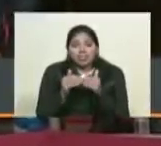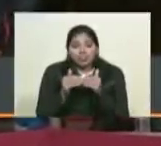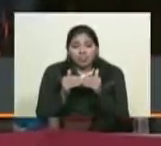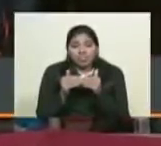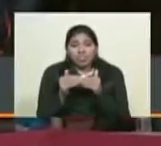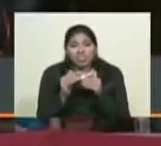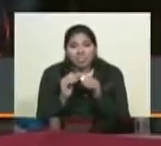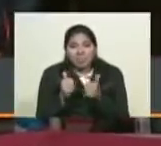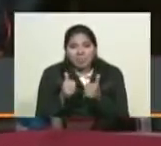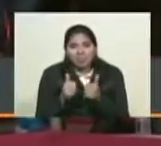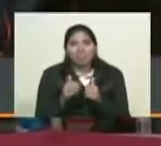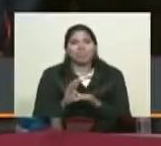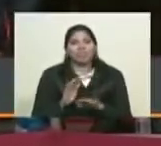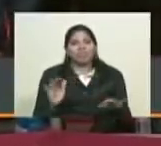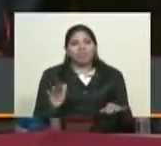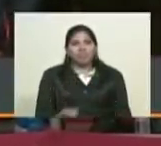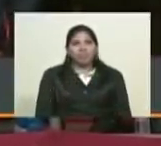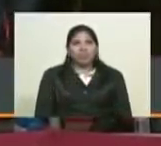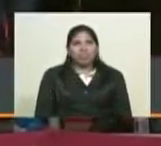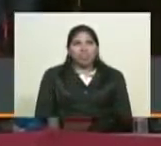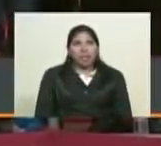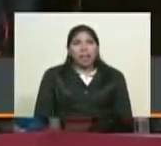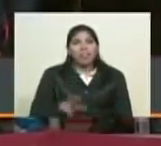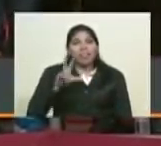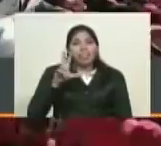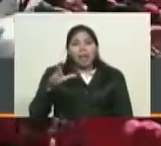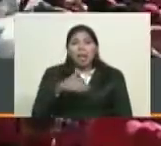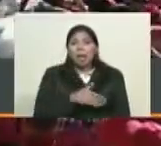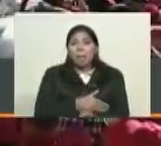Ustedes saben que es obtener 3.000 millones de dólares